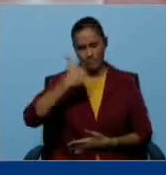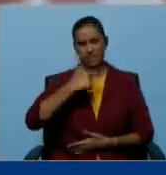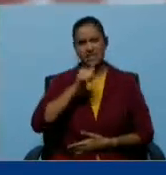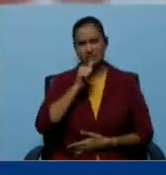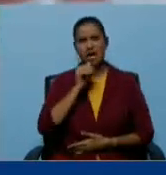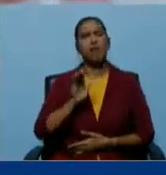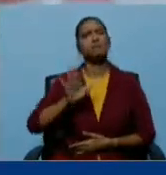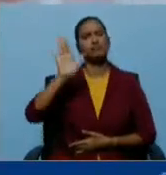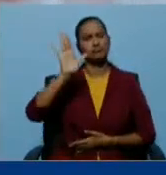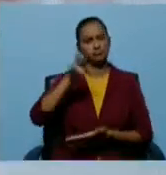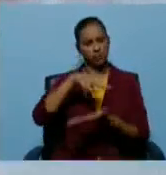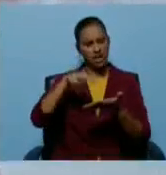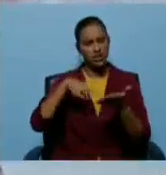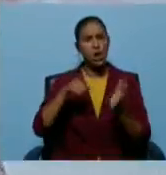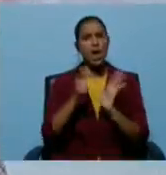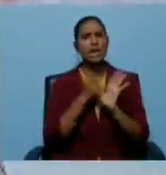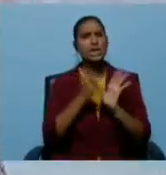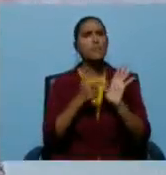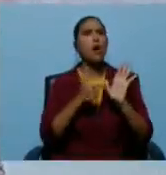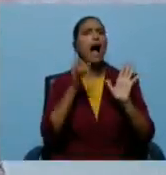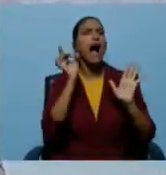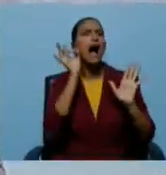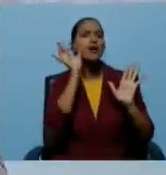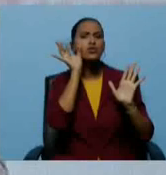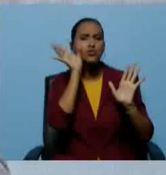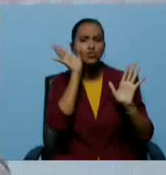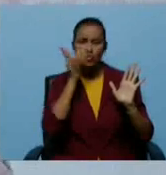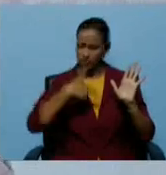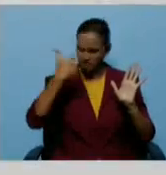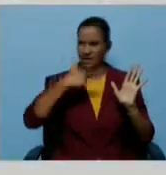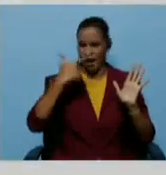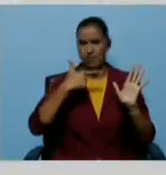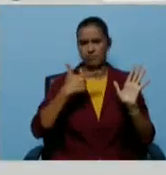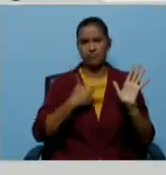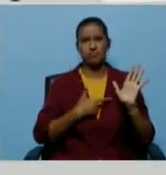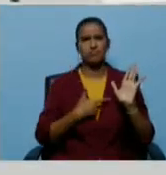como dice la canción. Con sinceridad.